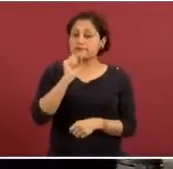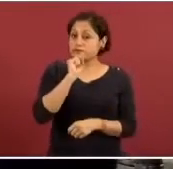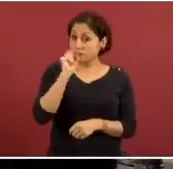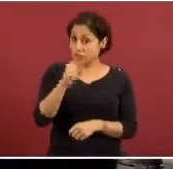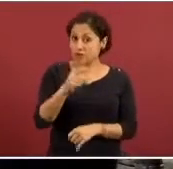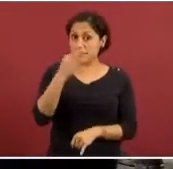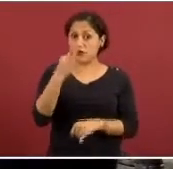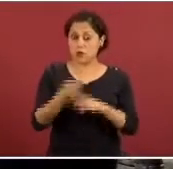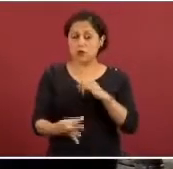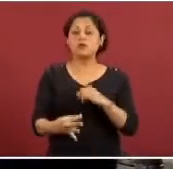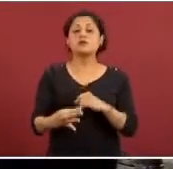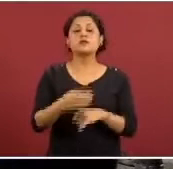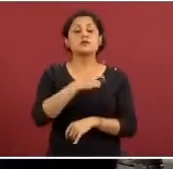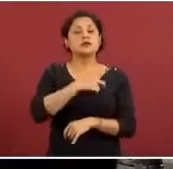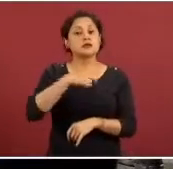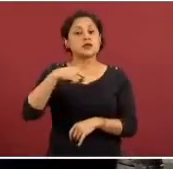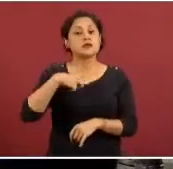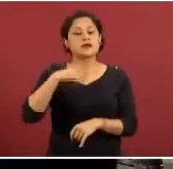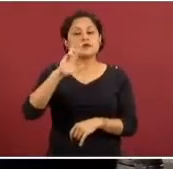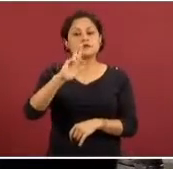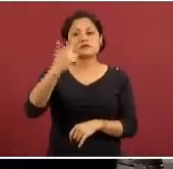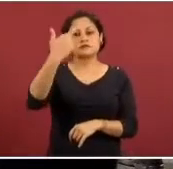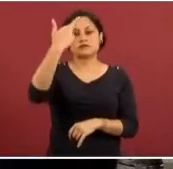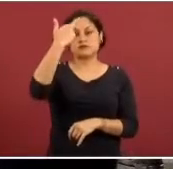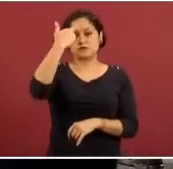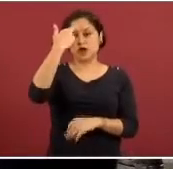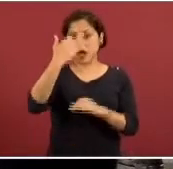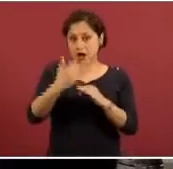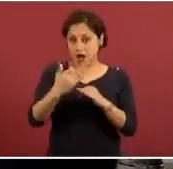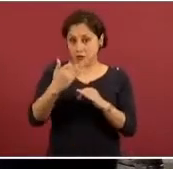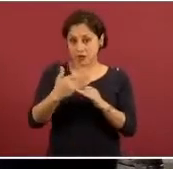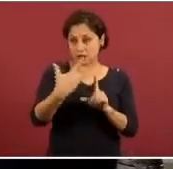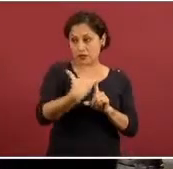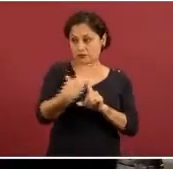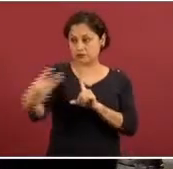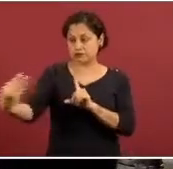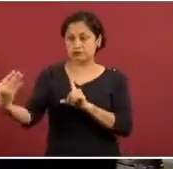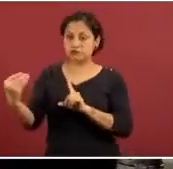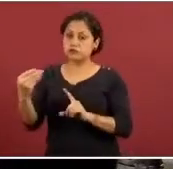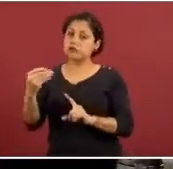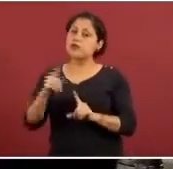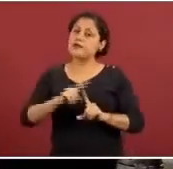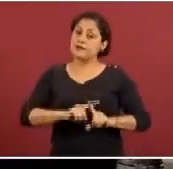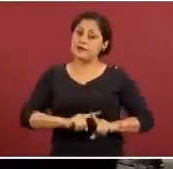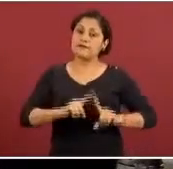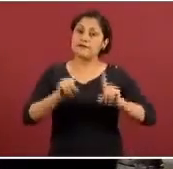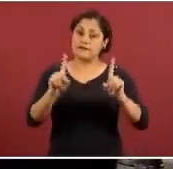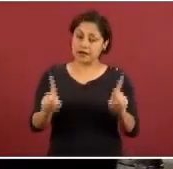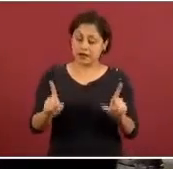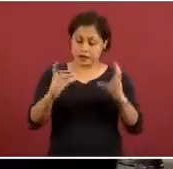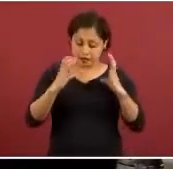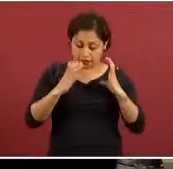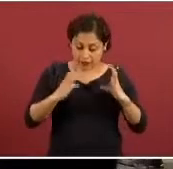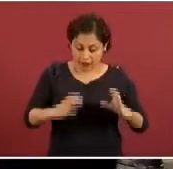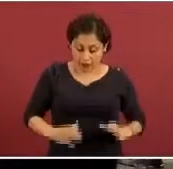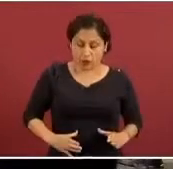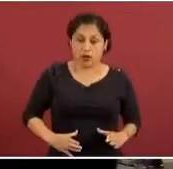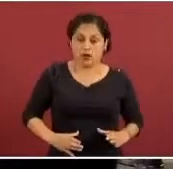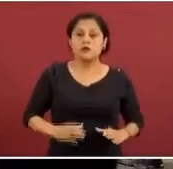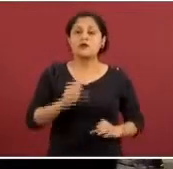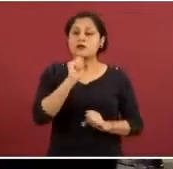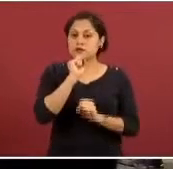fuera, reconozcamos juntos cómo esta epidemia nos afecta de forma diferencial, tanto biológica como